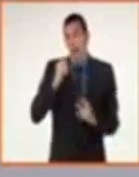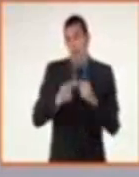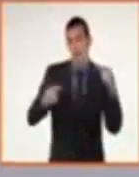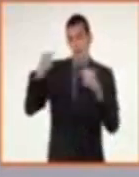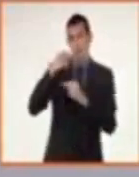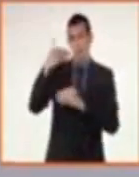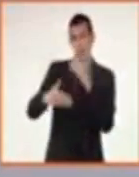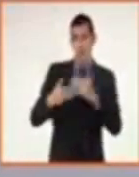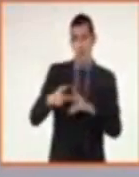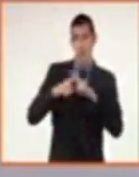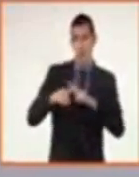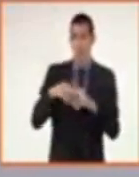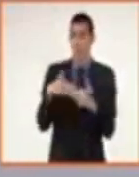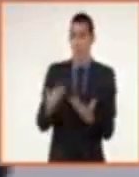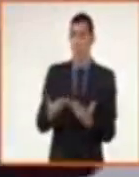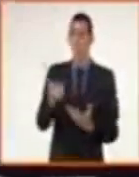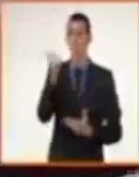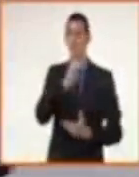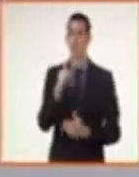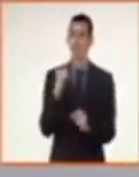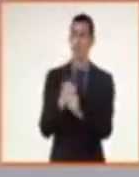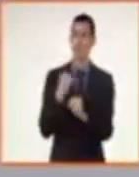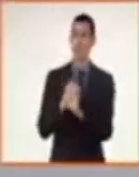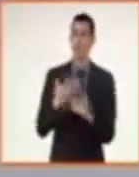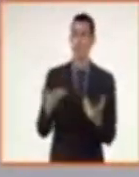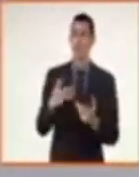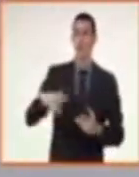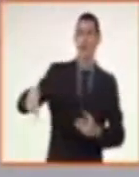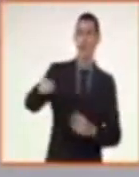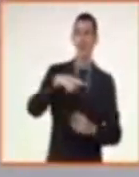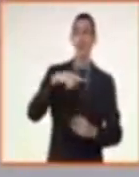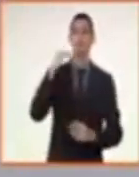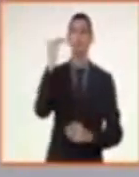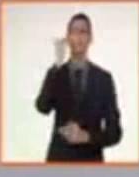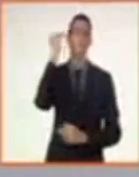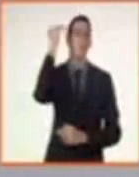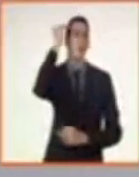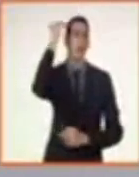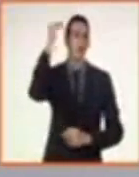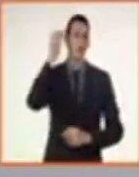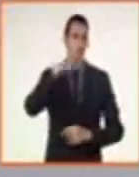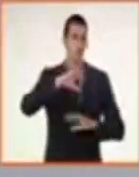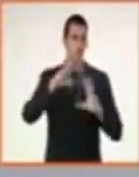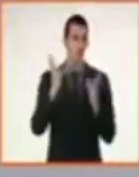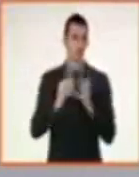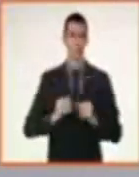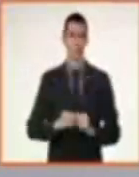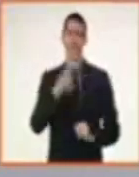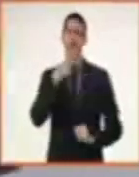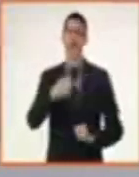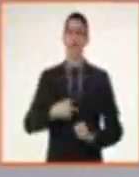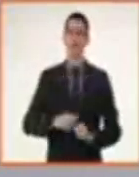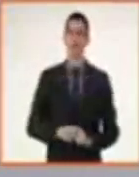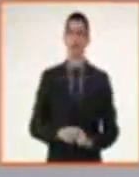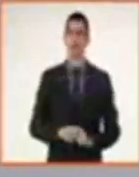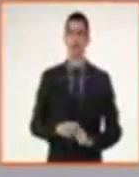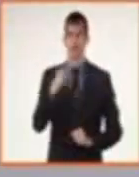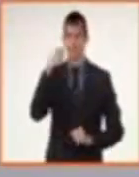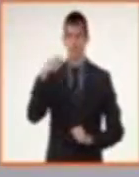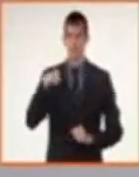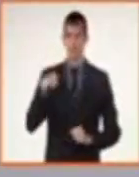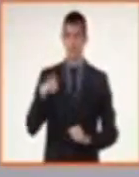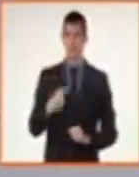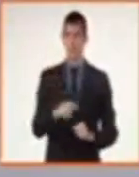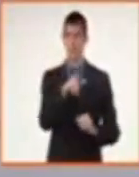vez mayor de los diputados. Tengo, por ejemplo, la insatisfacción de que en este recorrido mis diputados no estuvieron en mi circunscripción, y ese fue un